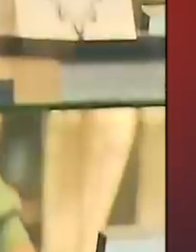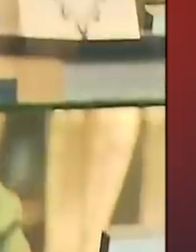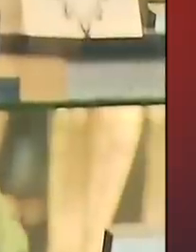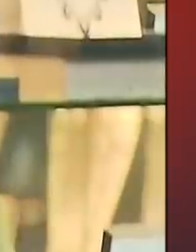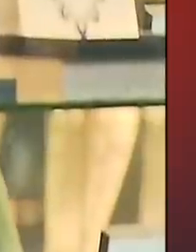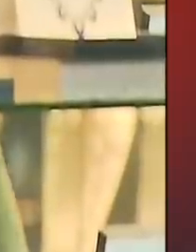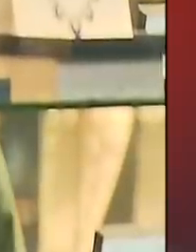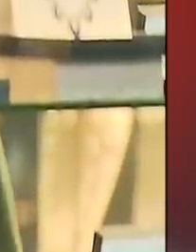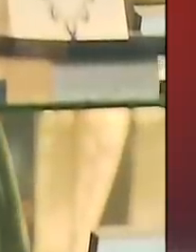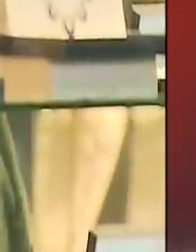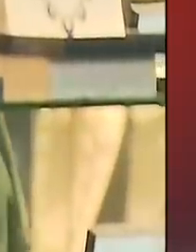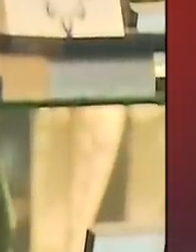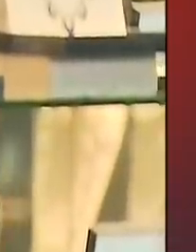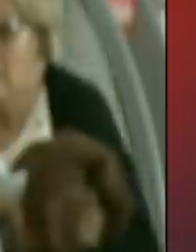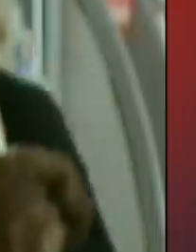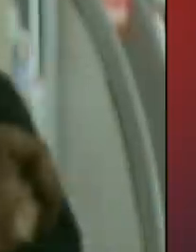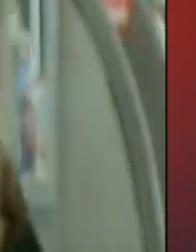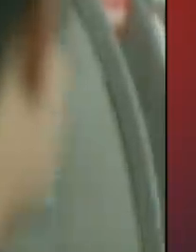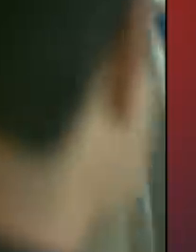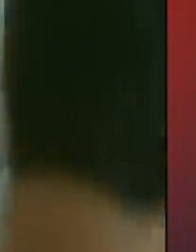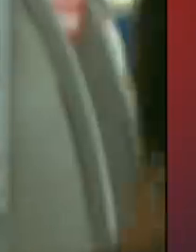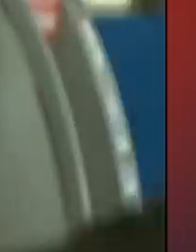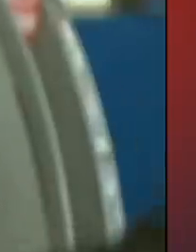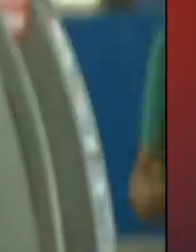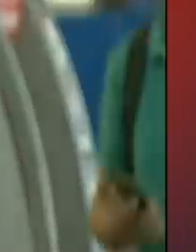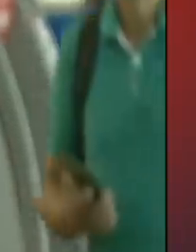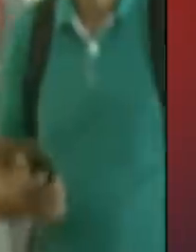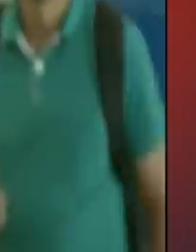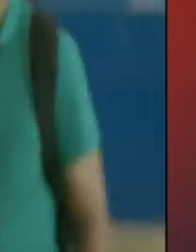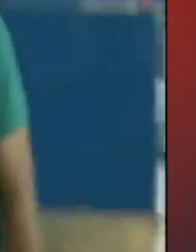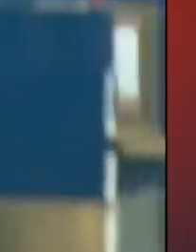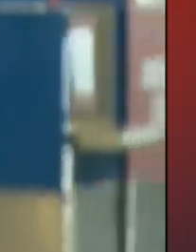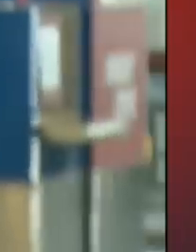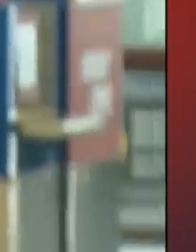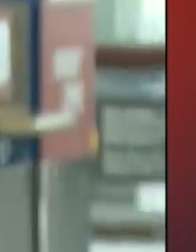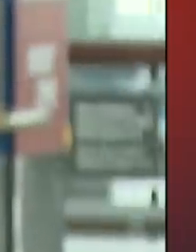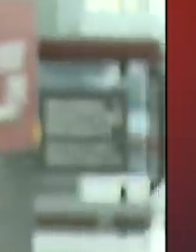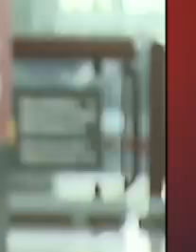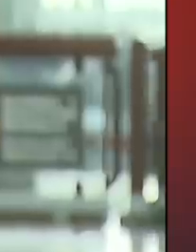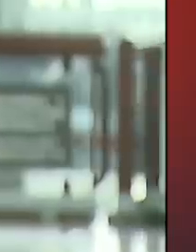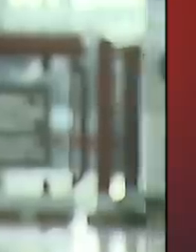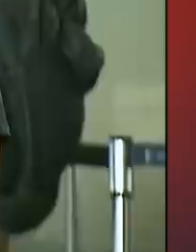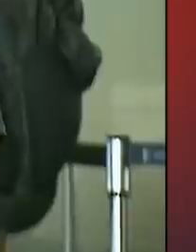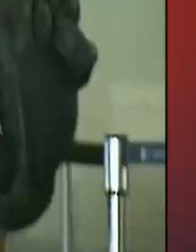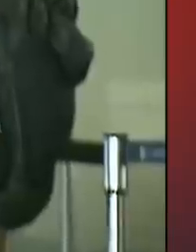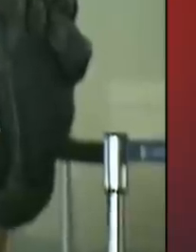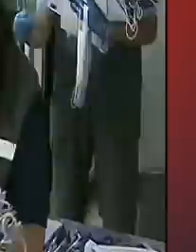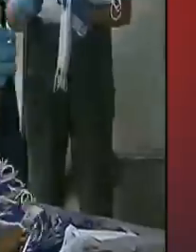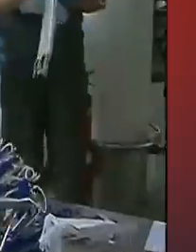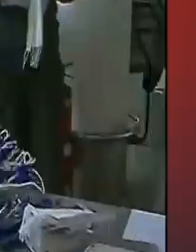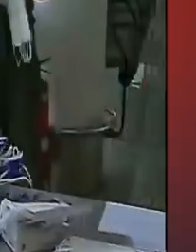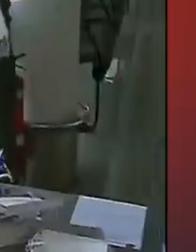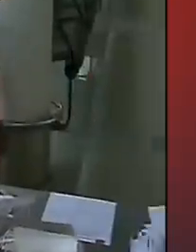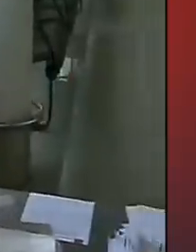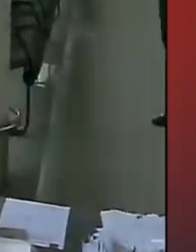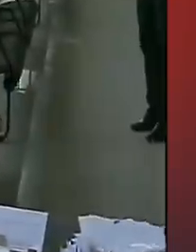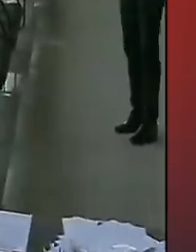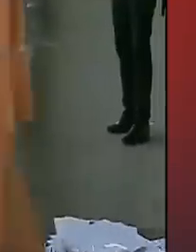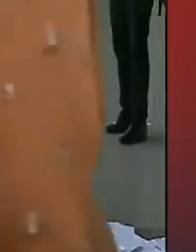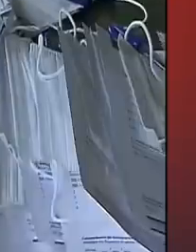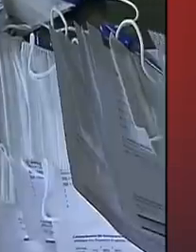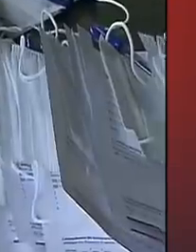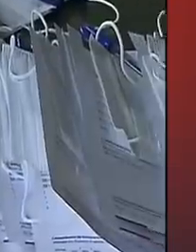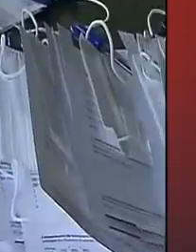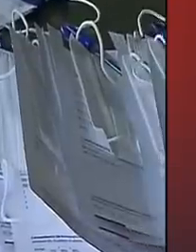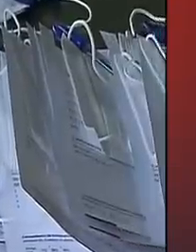sanitarios, como en la región metropolitana, en el Gran Concepción, también en la región de la Araucanía, buscando que la gente se quede en sus casas.